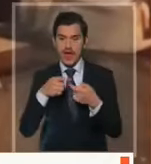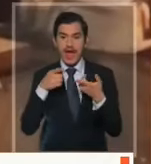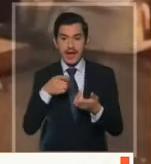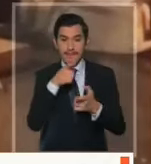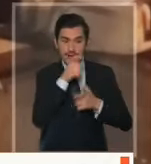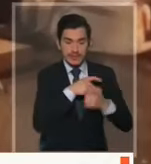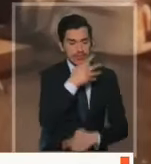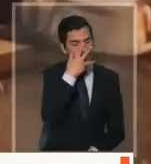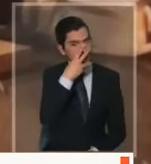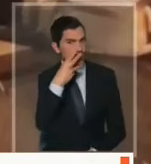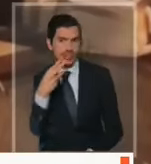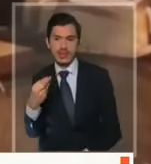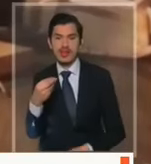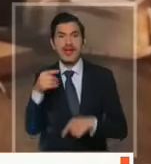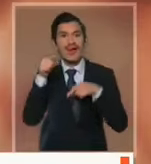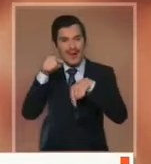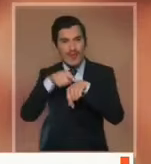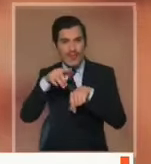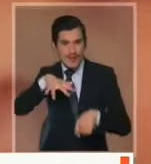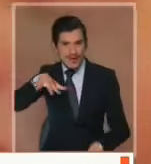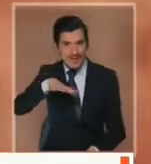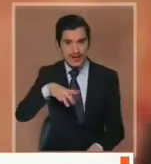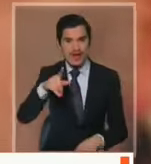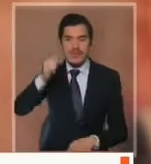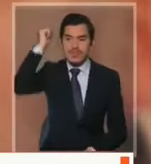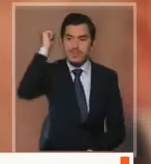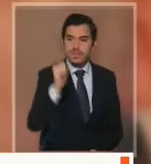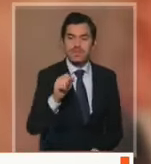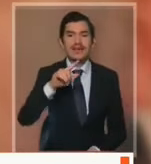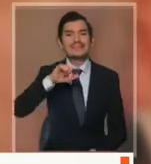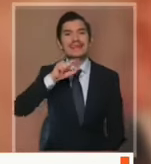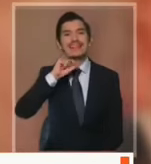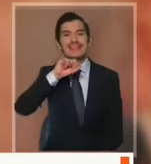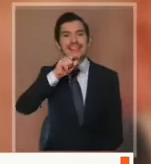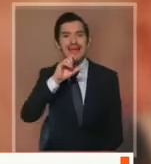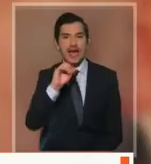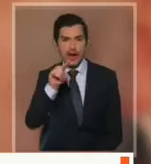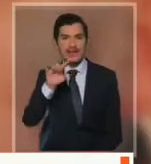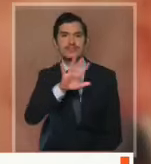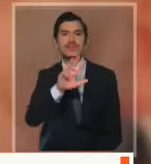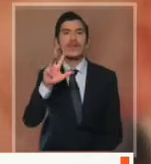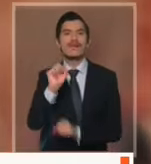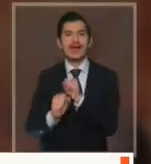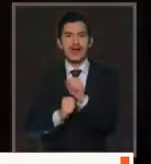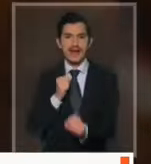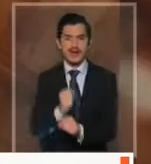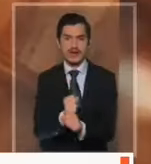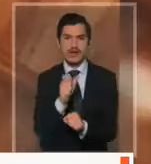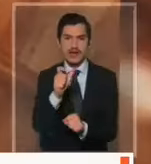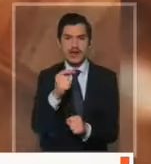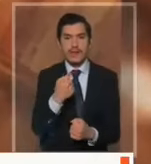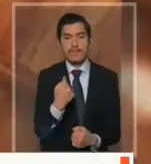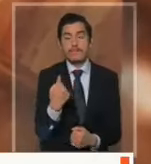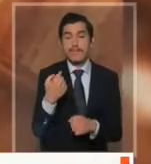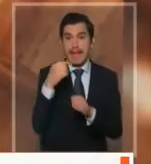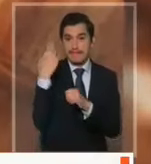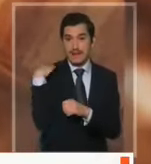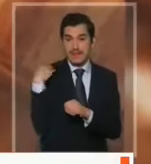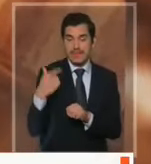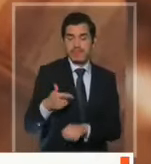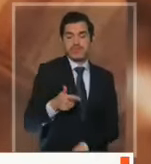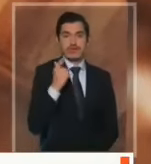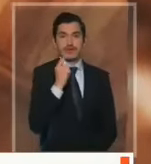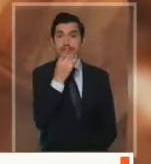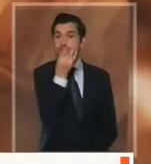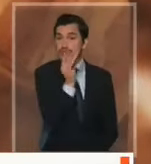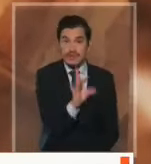su propia suerte. Fue en este momento en que fue asesinado Santiago Barrueto, de 50 años, quien recibió un disparo por la espalda por el solo